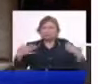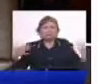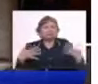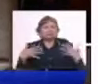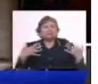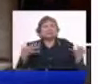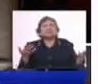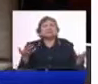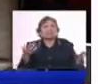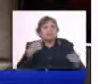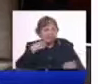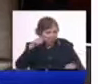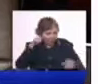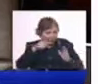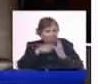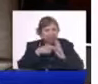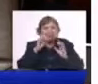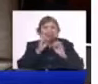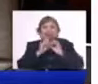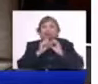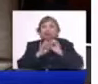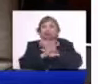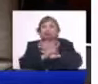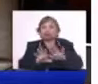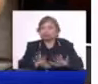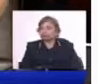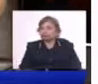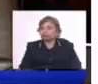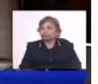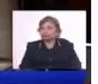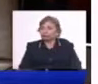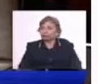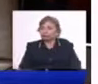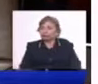temor! Ahí está la solución.